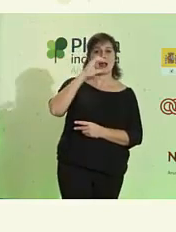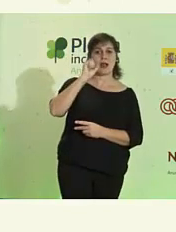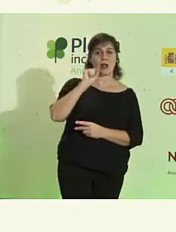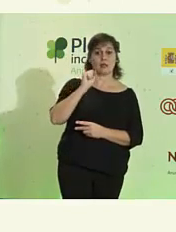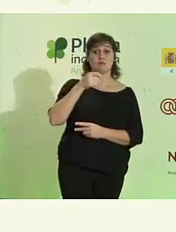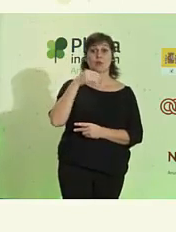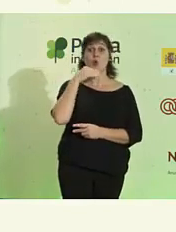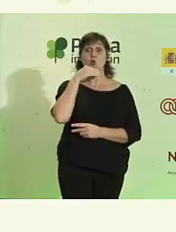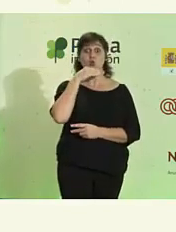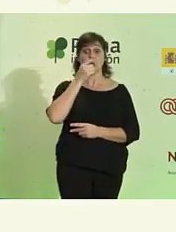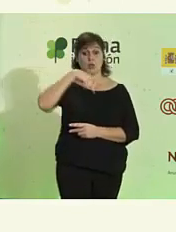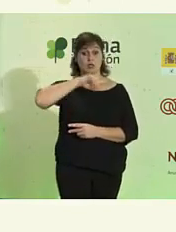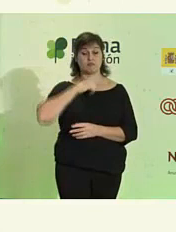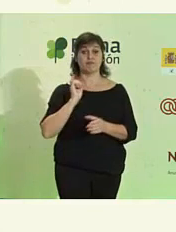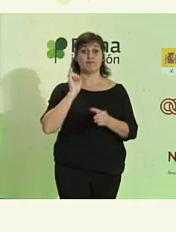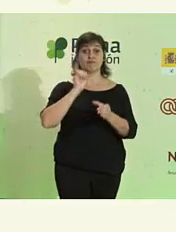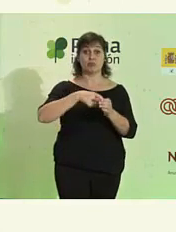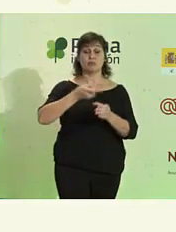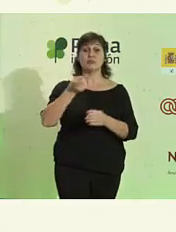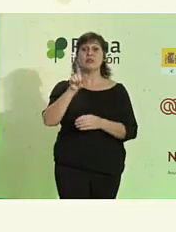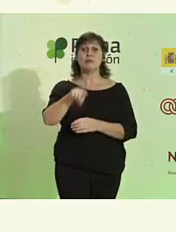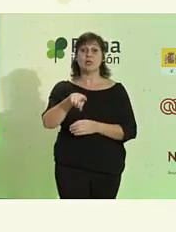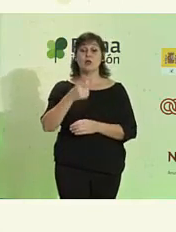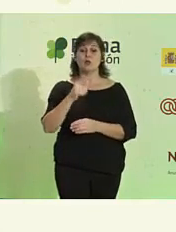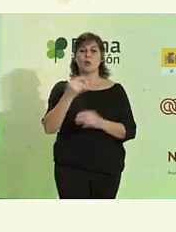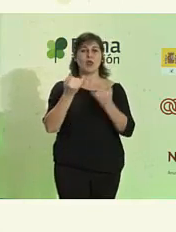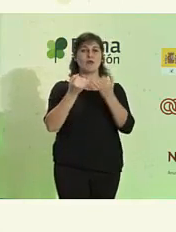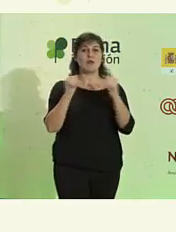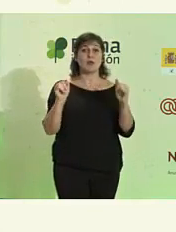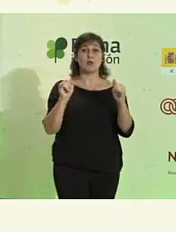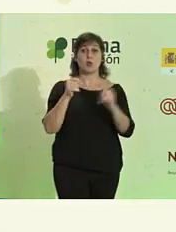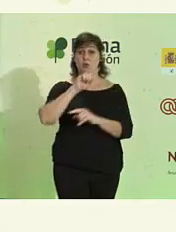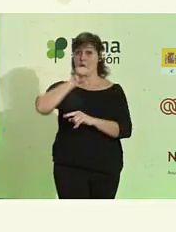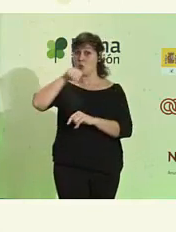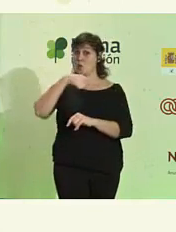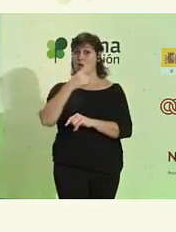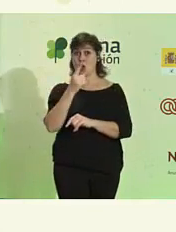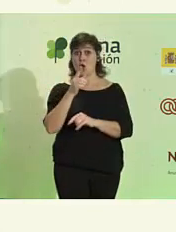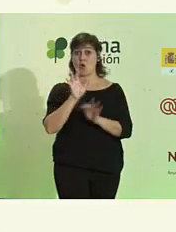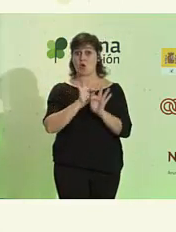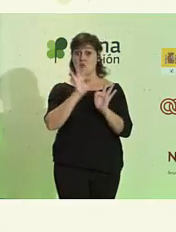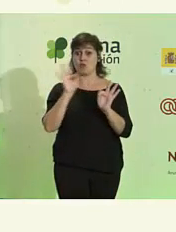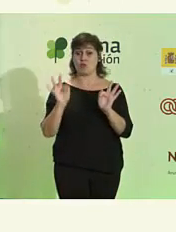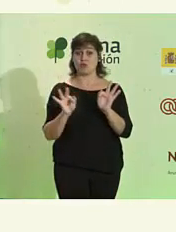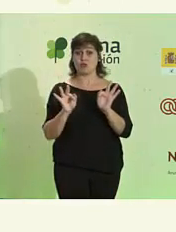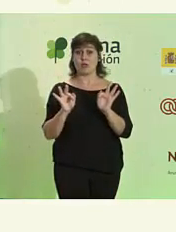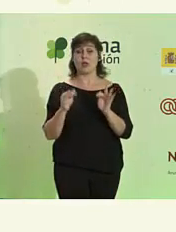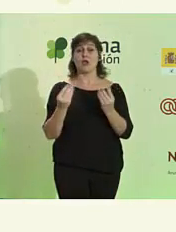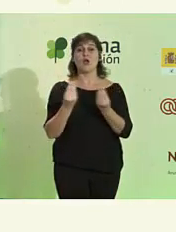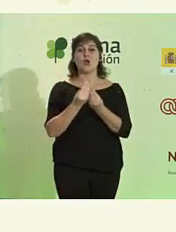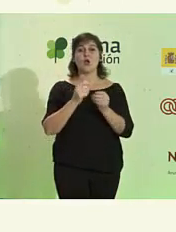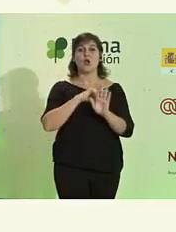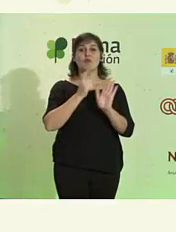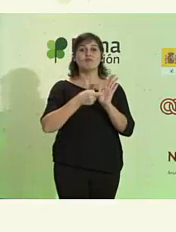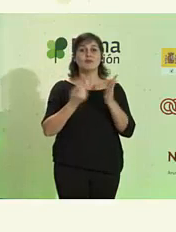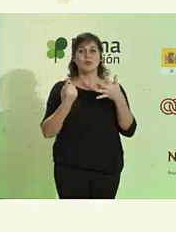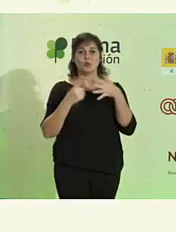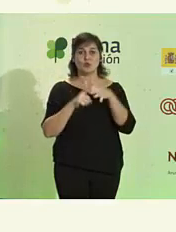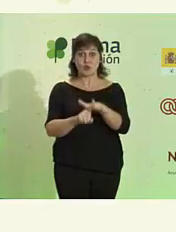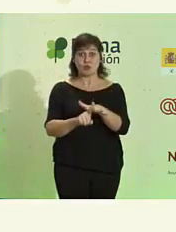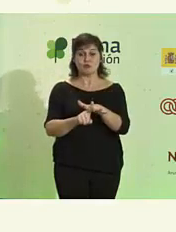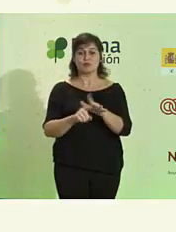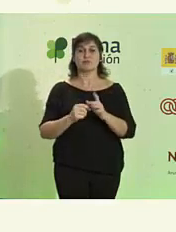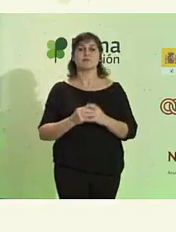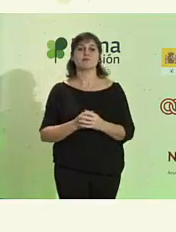participamos en un evento de una hora con Inclusión Plena